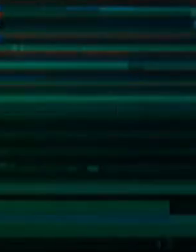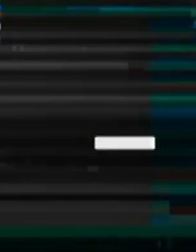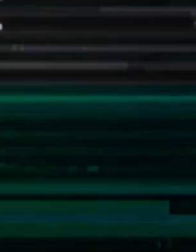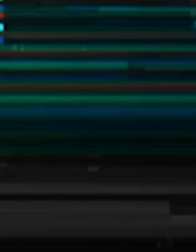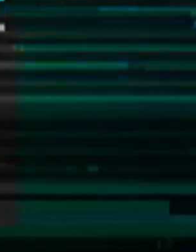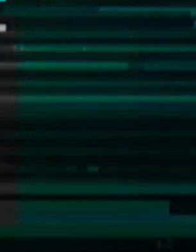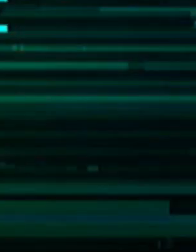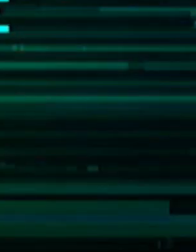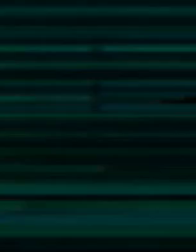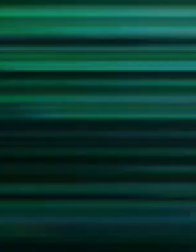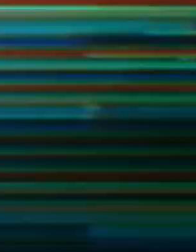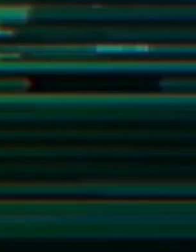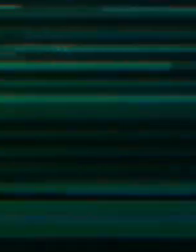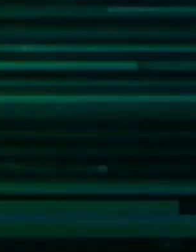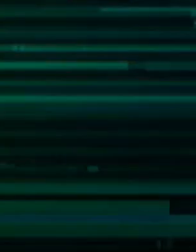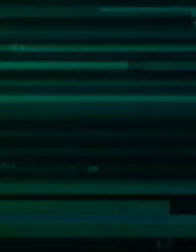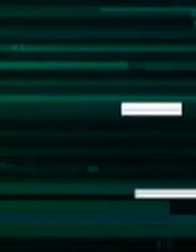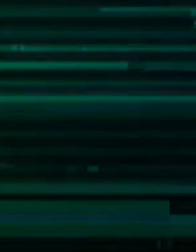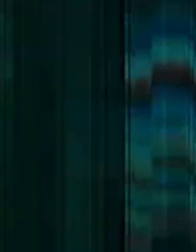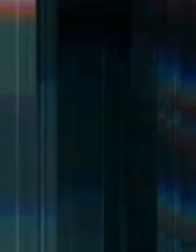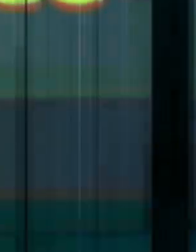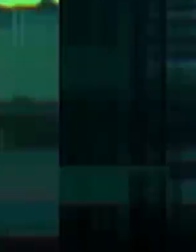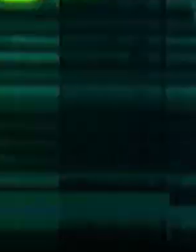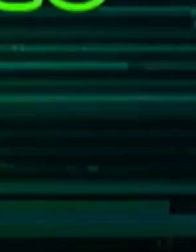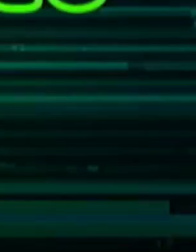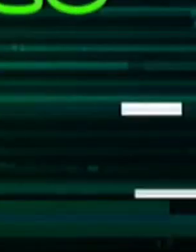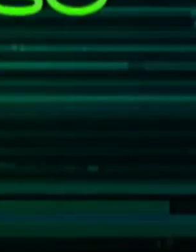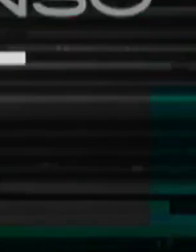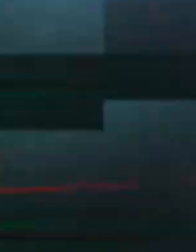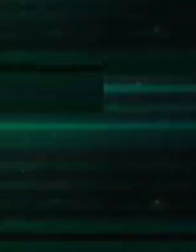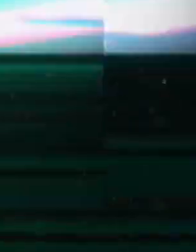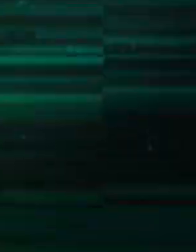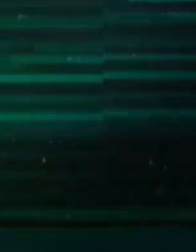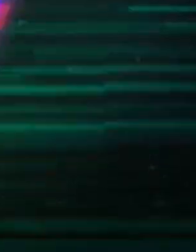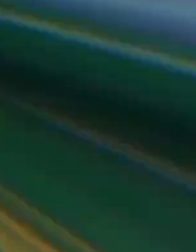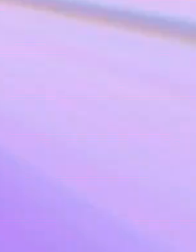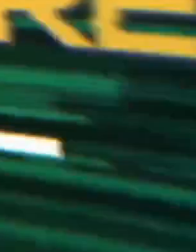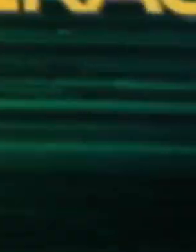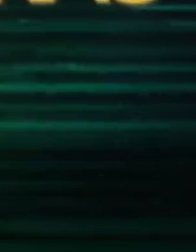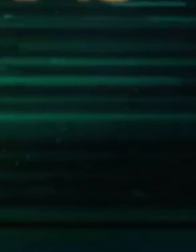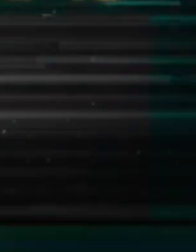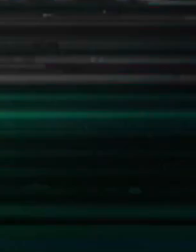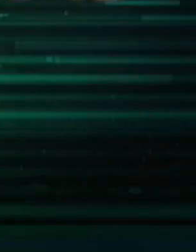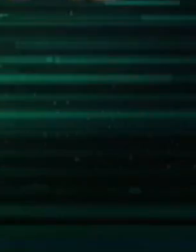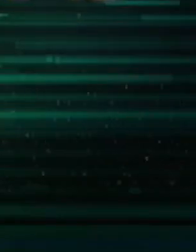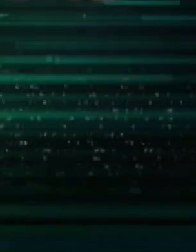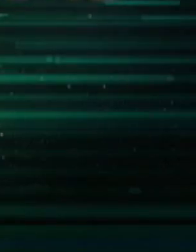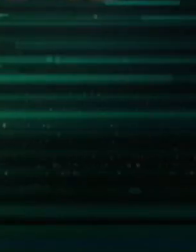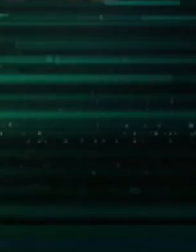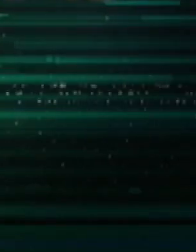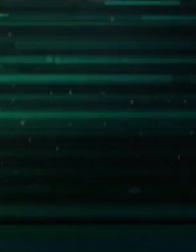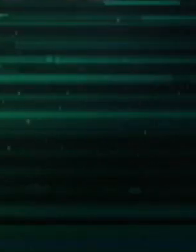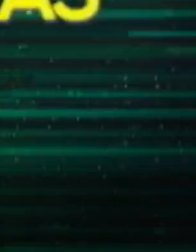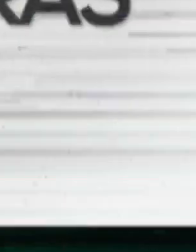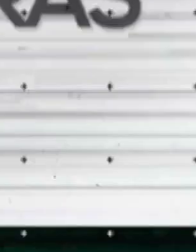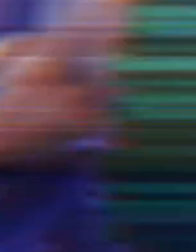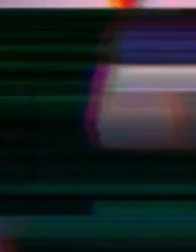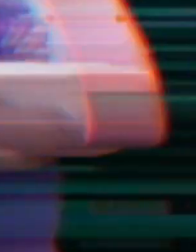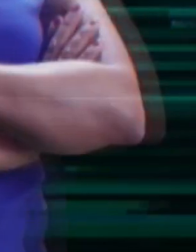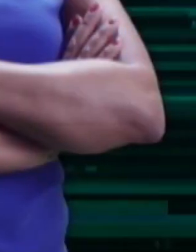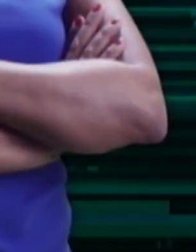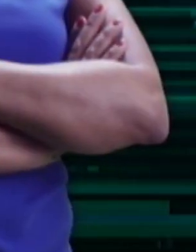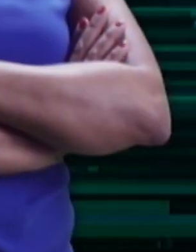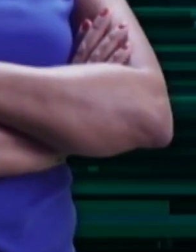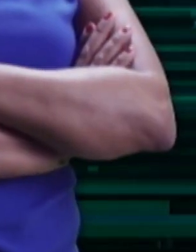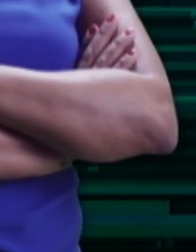Quiero crecer profesionalmente. Siento que me estoy quedando atrás. Me piden más estudios para un ascenso. ¡Rompamos barreras!